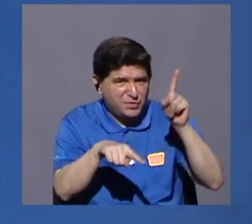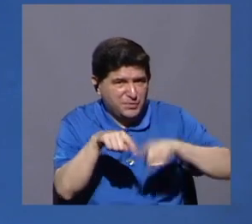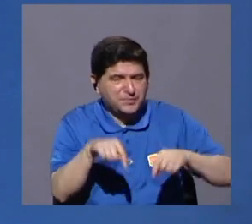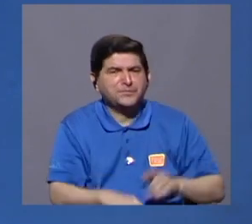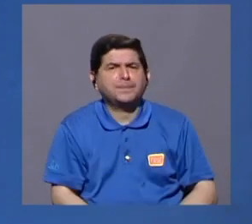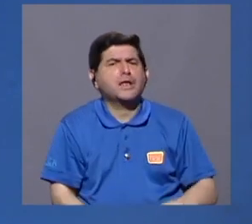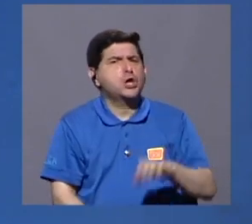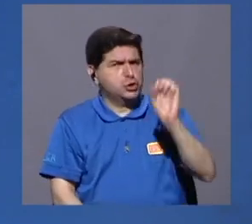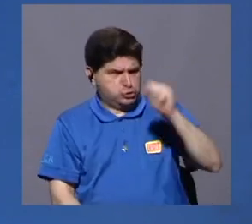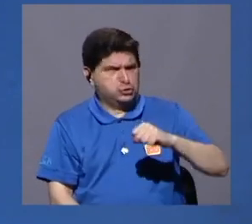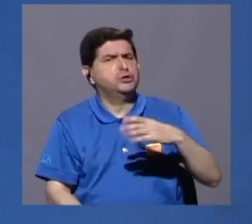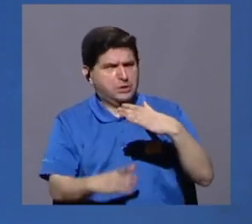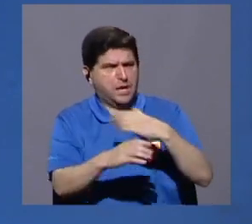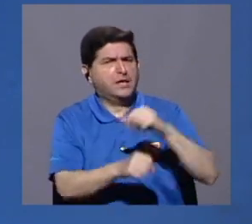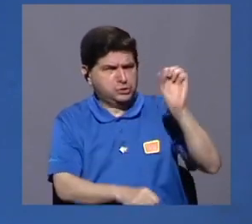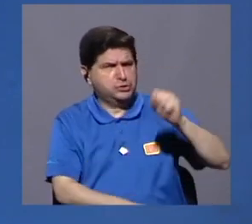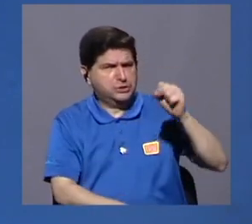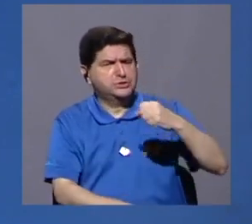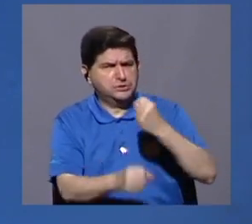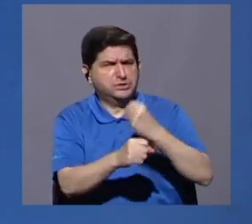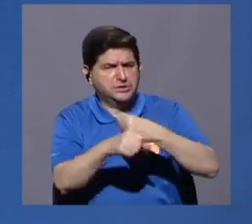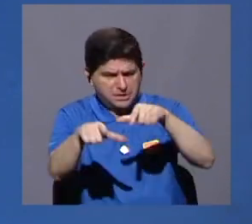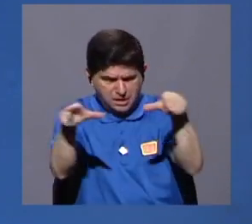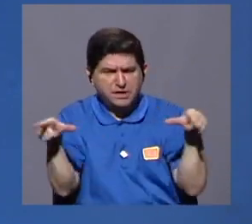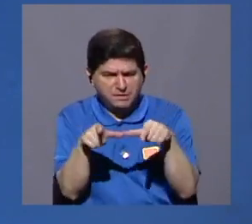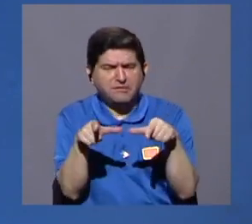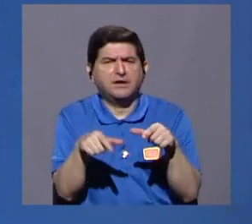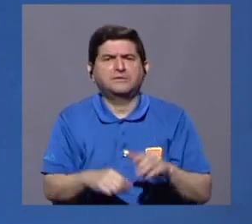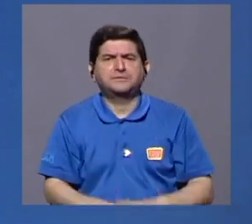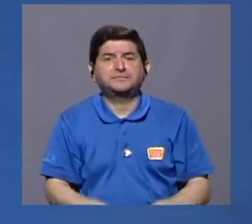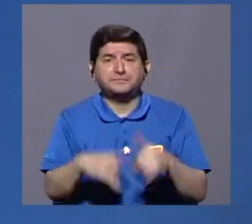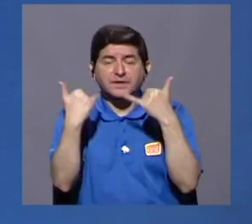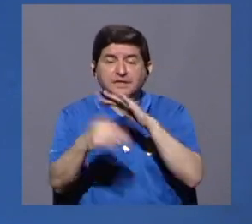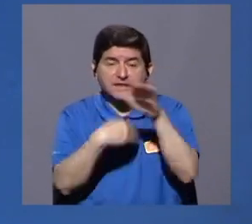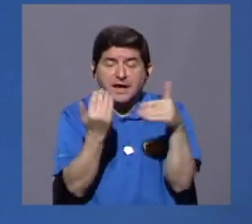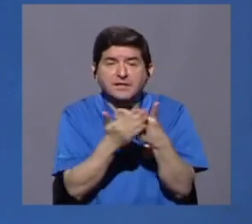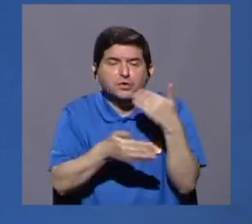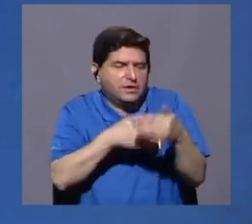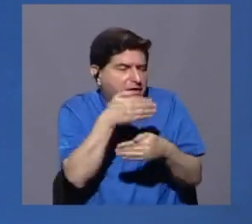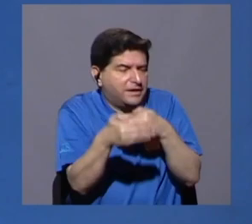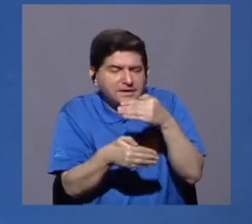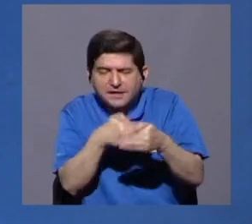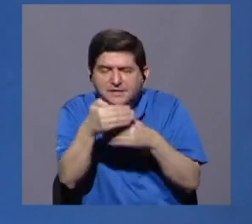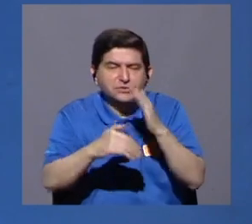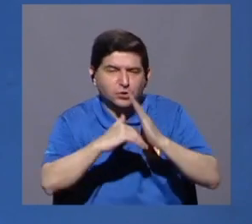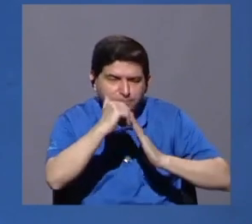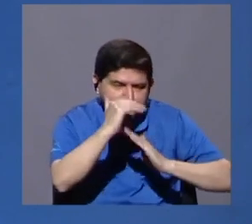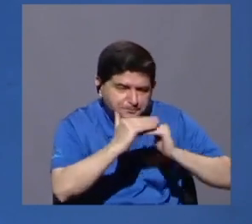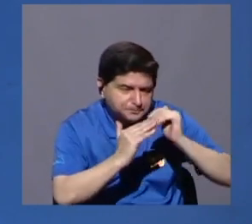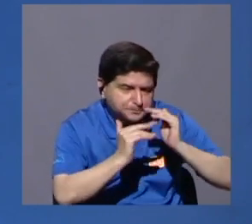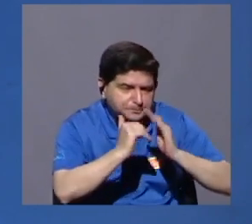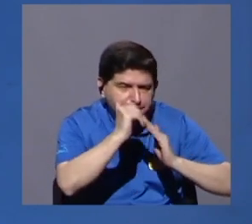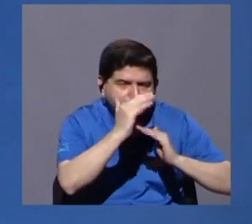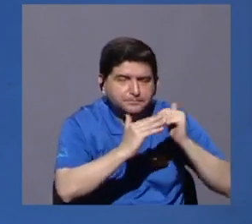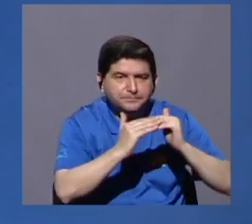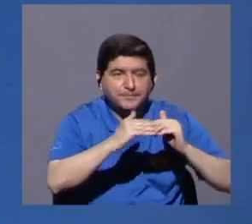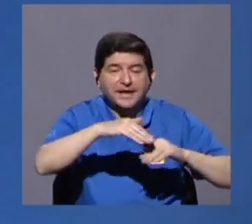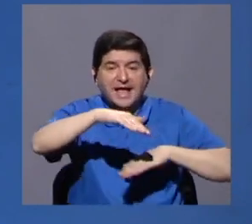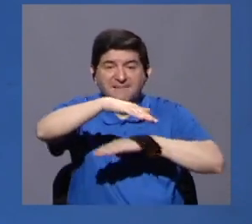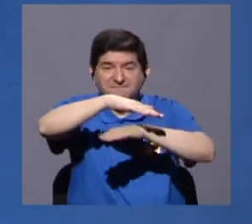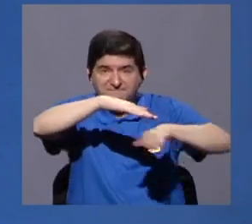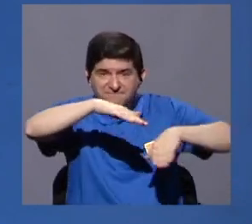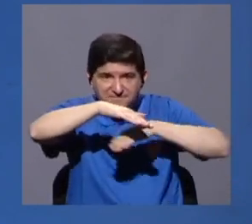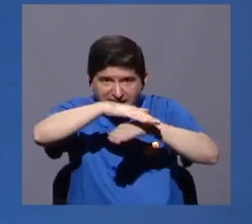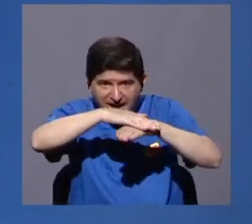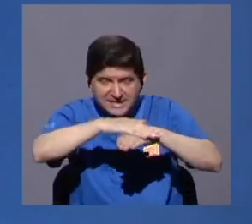sí pudimos porque ya habíamos hecho todas las gestiones para construir la base donde van